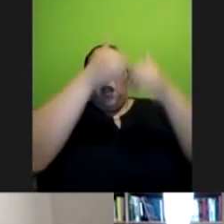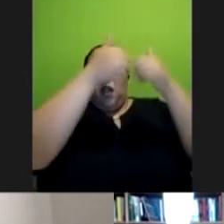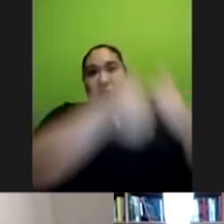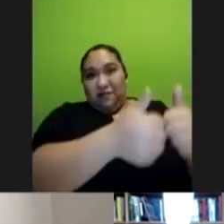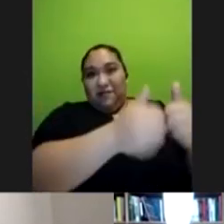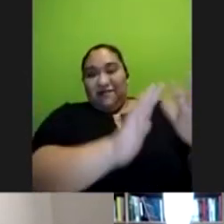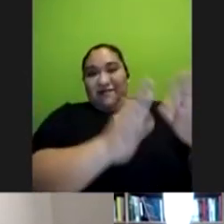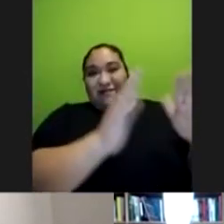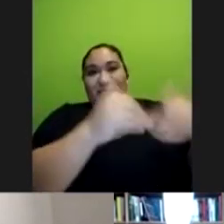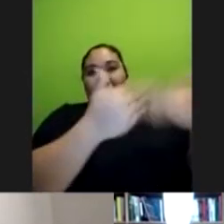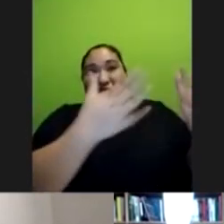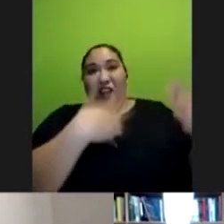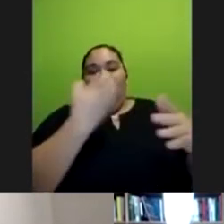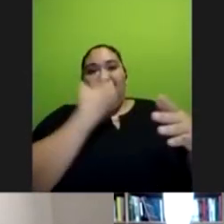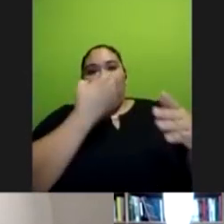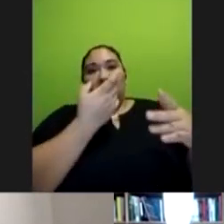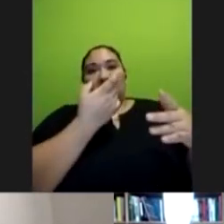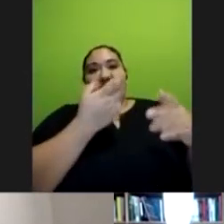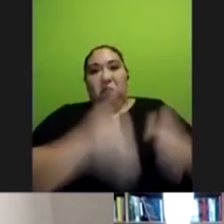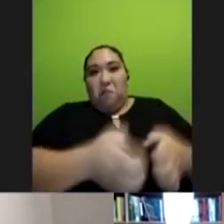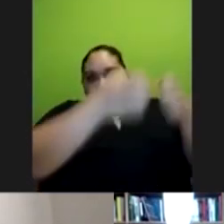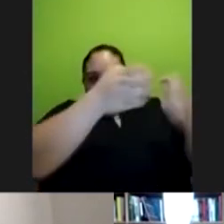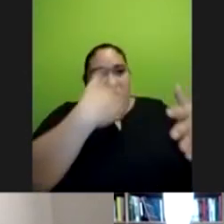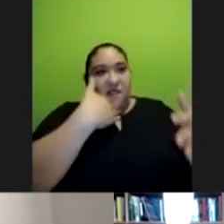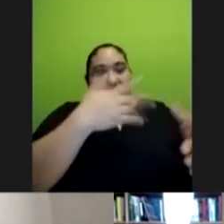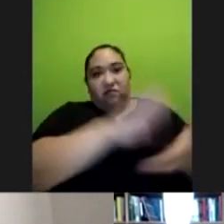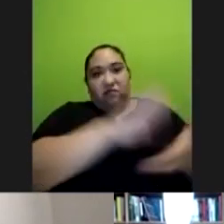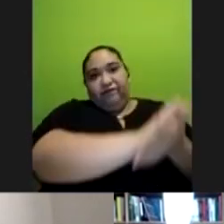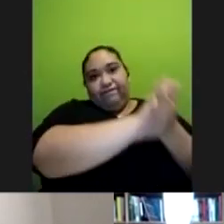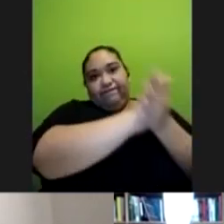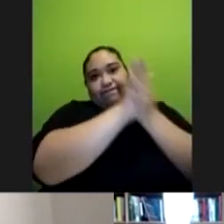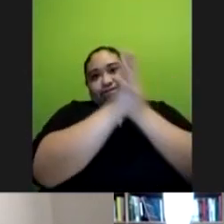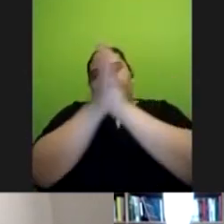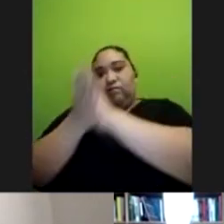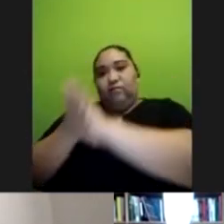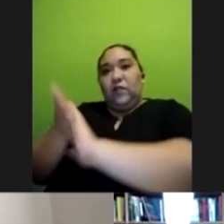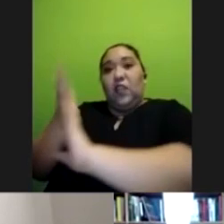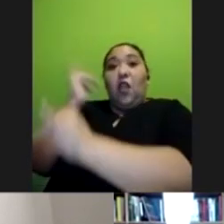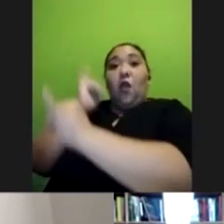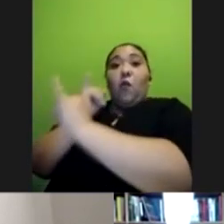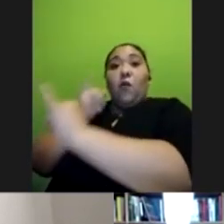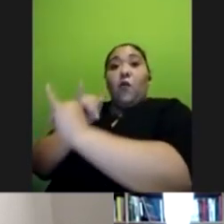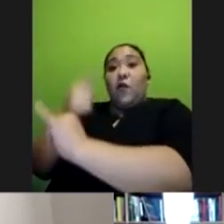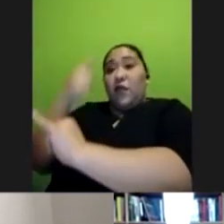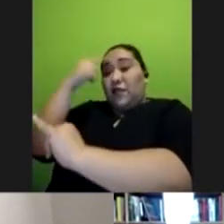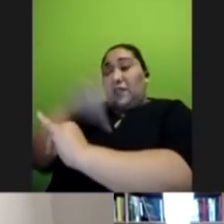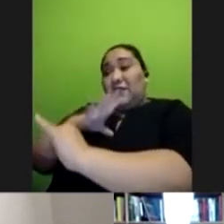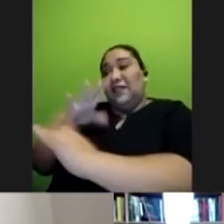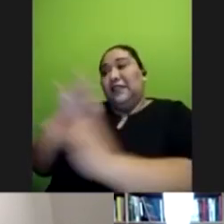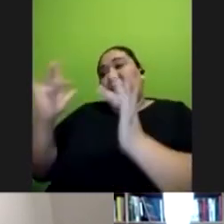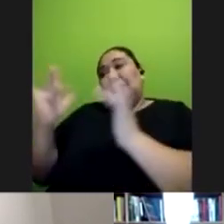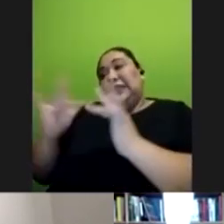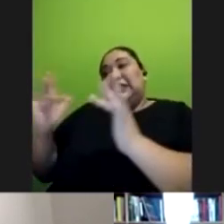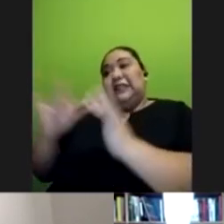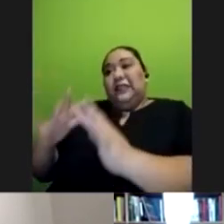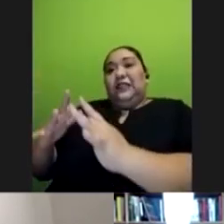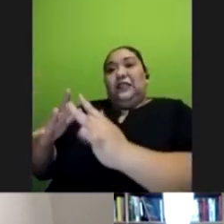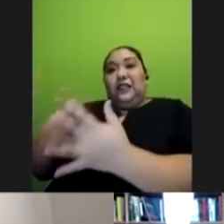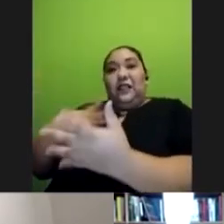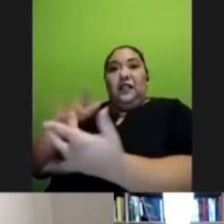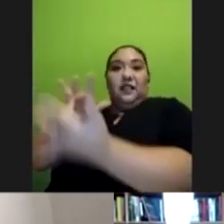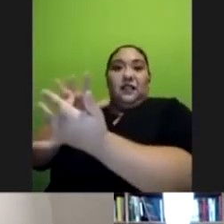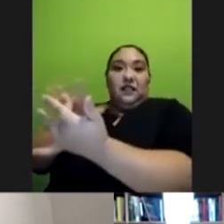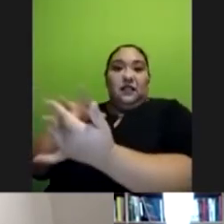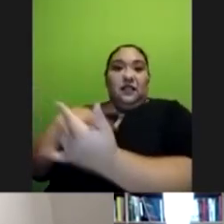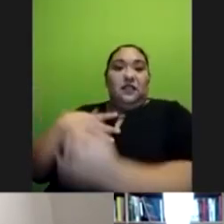que tiene muchas complicaciones por el acceso a las redes, por el acceso a internet, por el acceso a las tecnologías de información. Eso no todo el mundo tiene el mismo